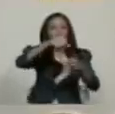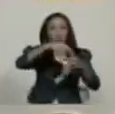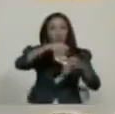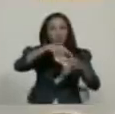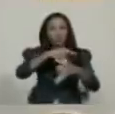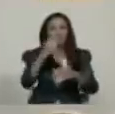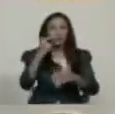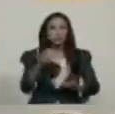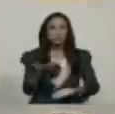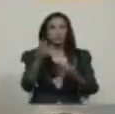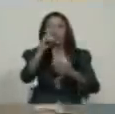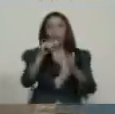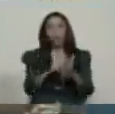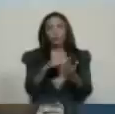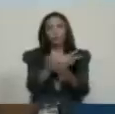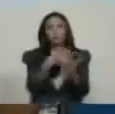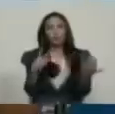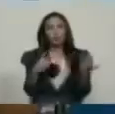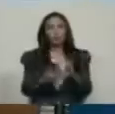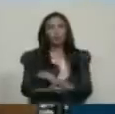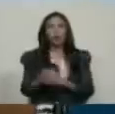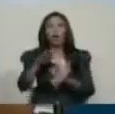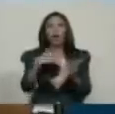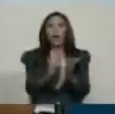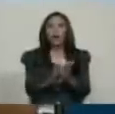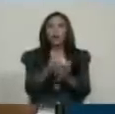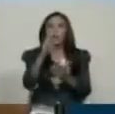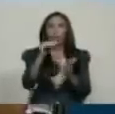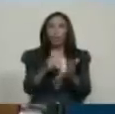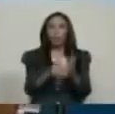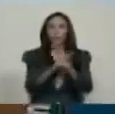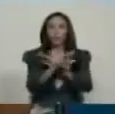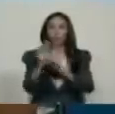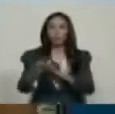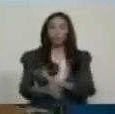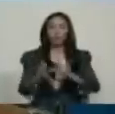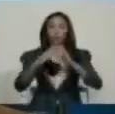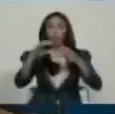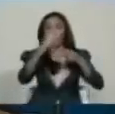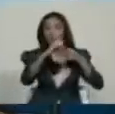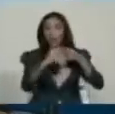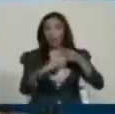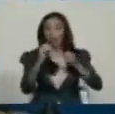2018-2025. Aquí están todos los elementos, con detalles,